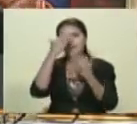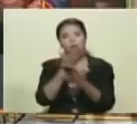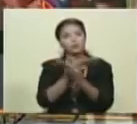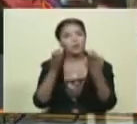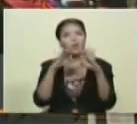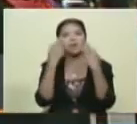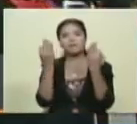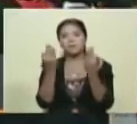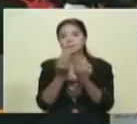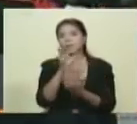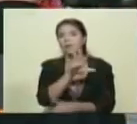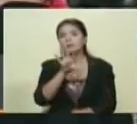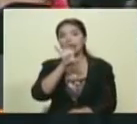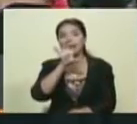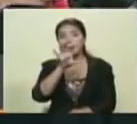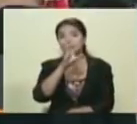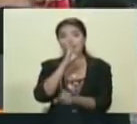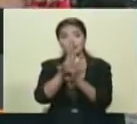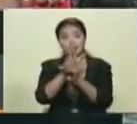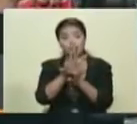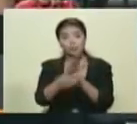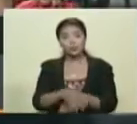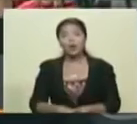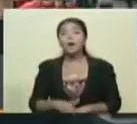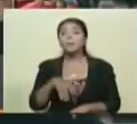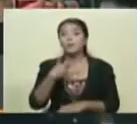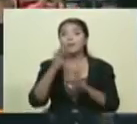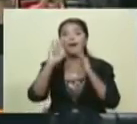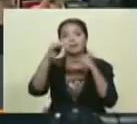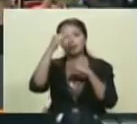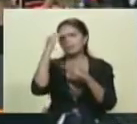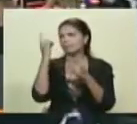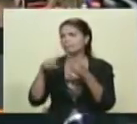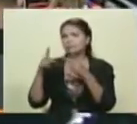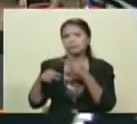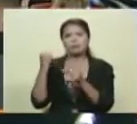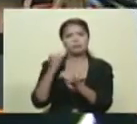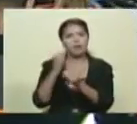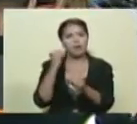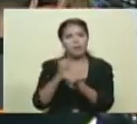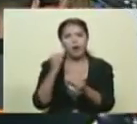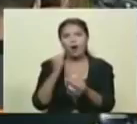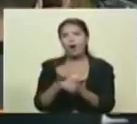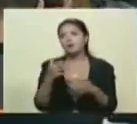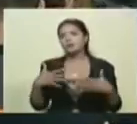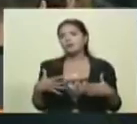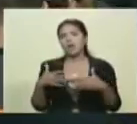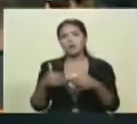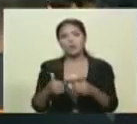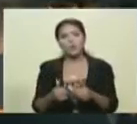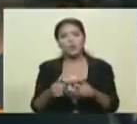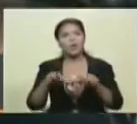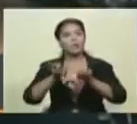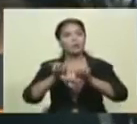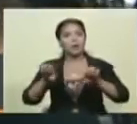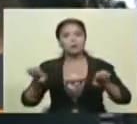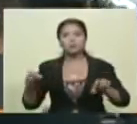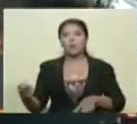a los hogares de la patria directamente, para atender todos los temas de trabajo, de salud, de educación, de